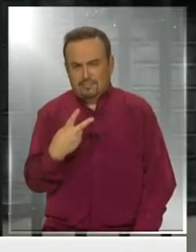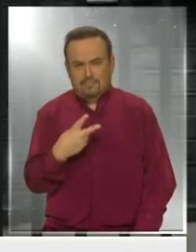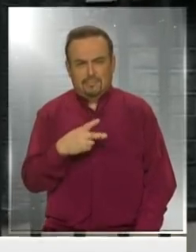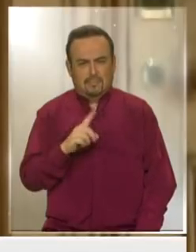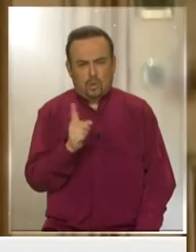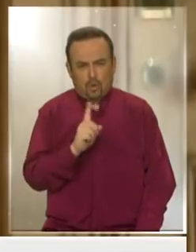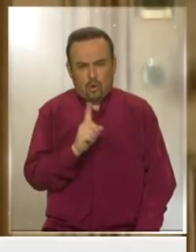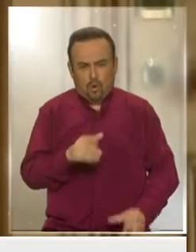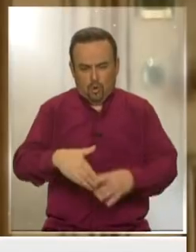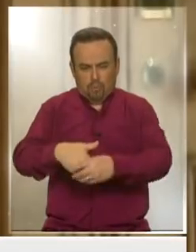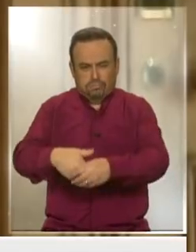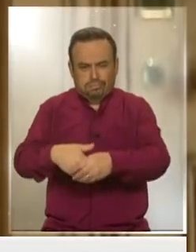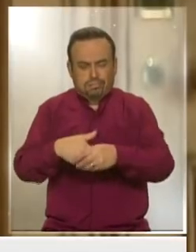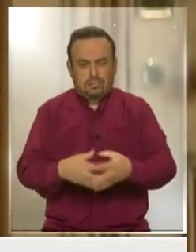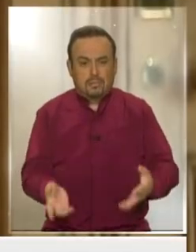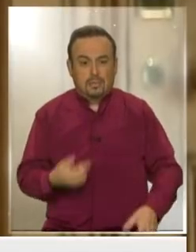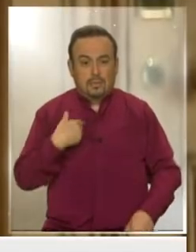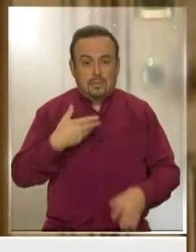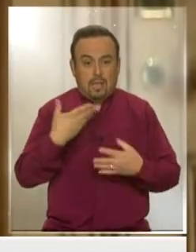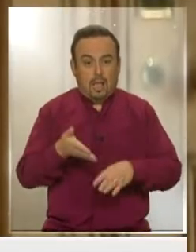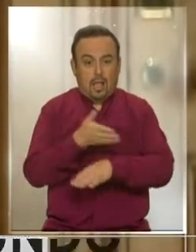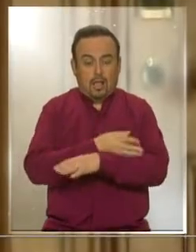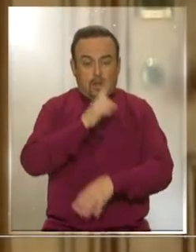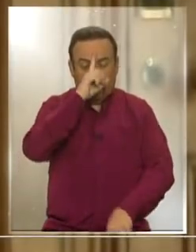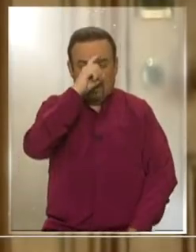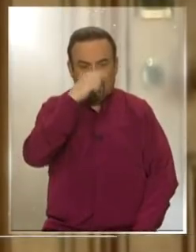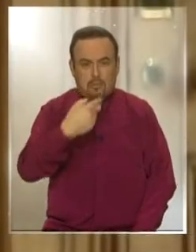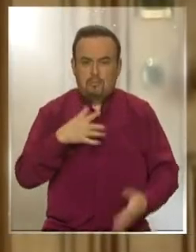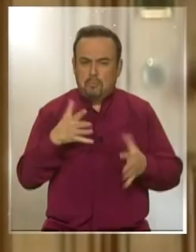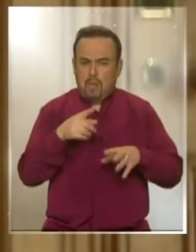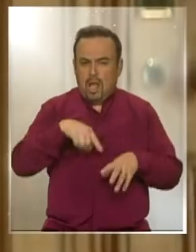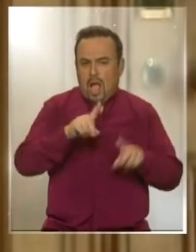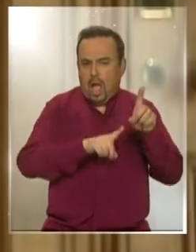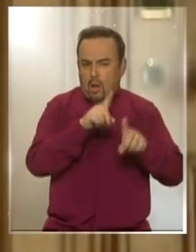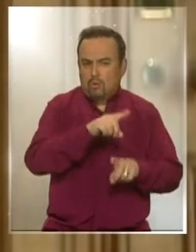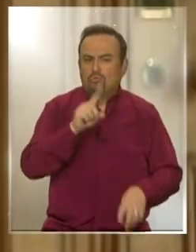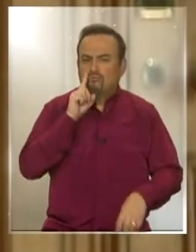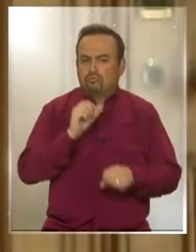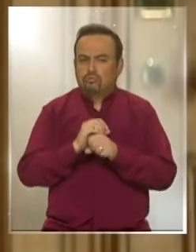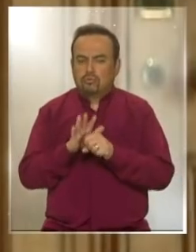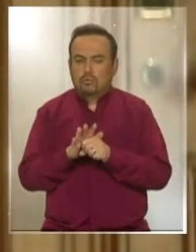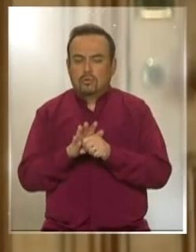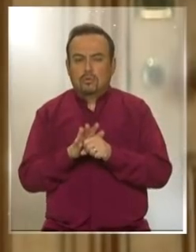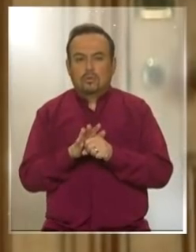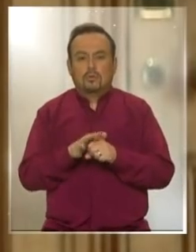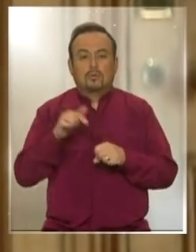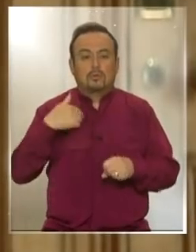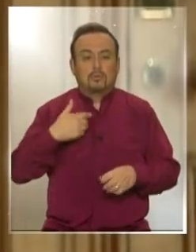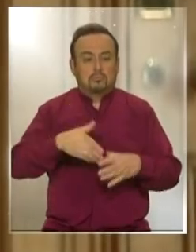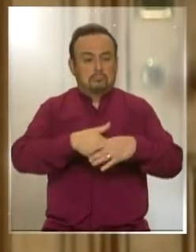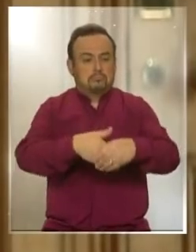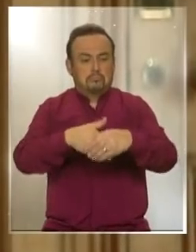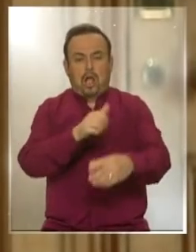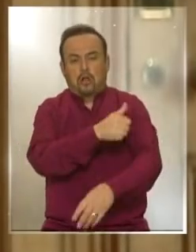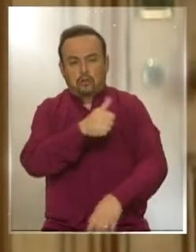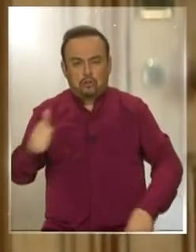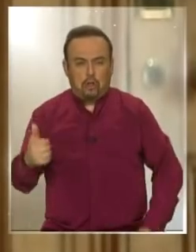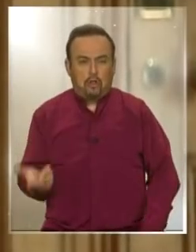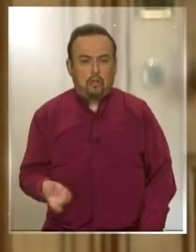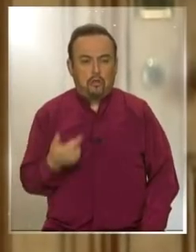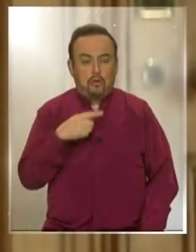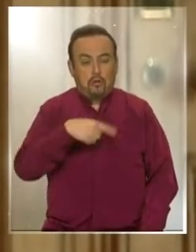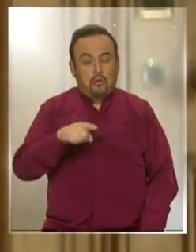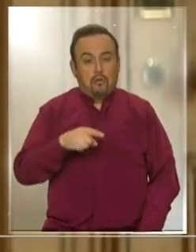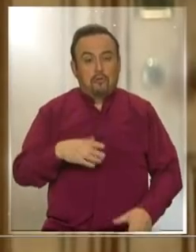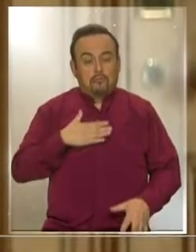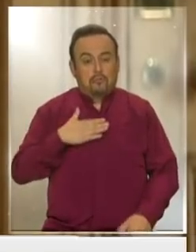aconsejaban evitar. Estuve en un hospital la otra noche, donde creo que habían algunos pacientes con coronavirus. Le di la mano a todos, estarán encantados